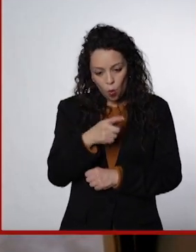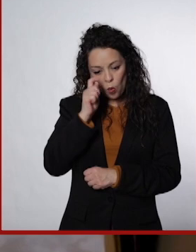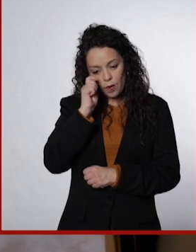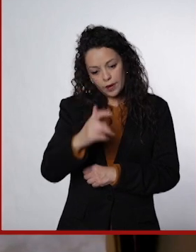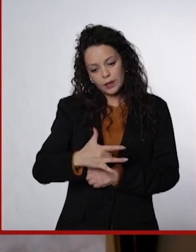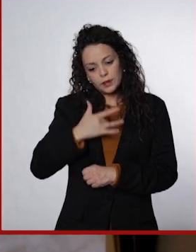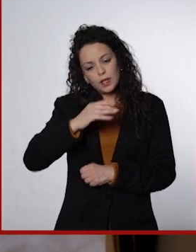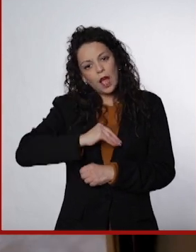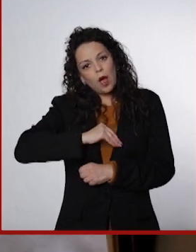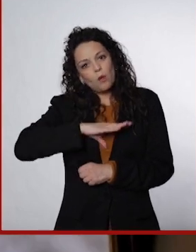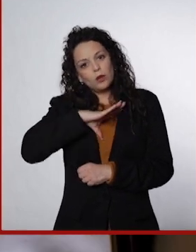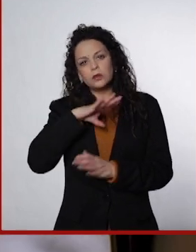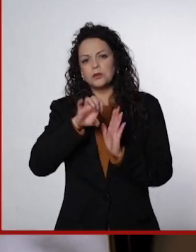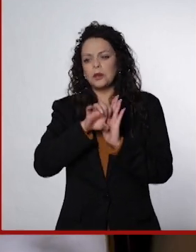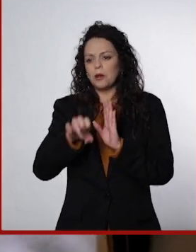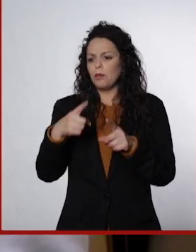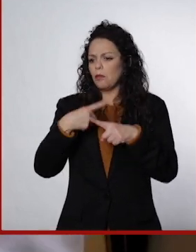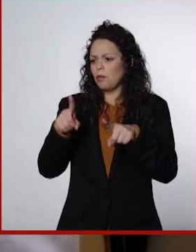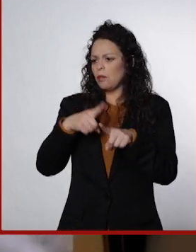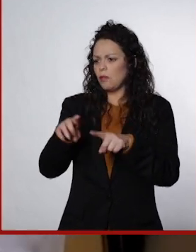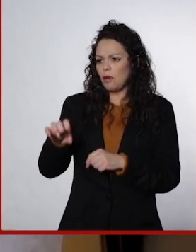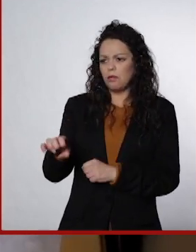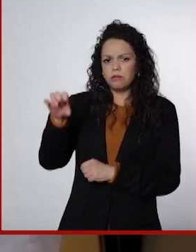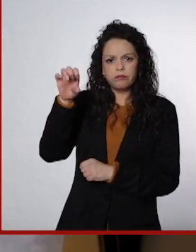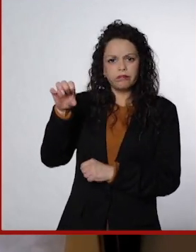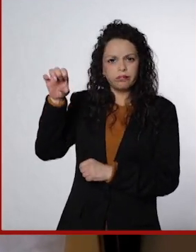edad, son así, son poco